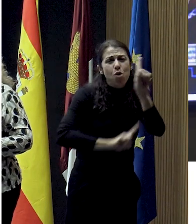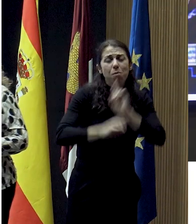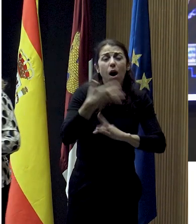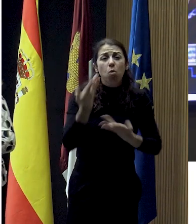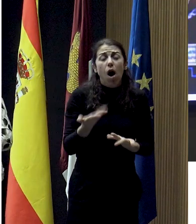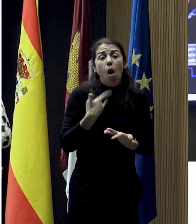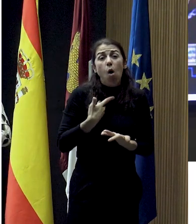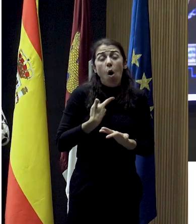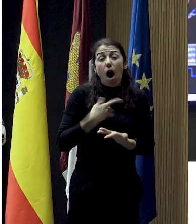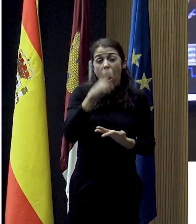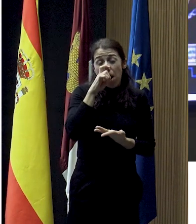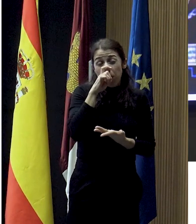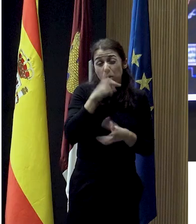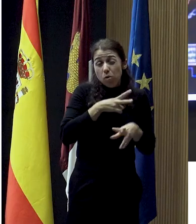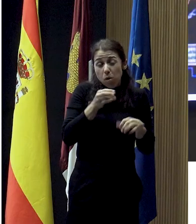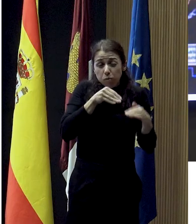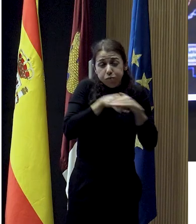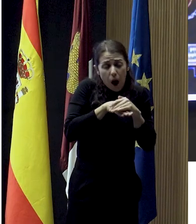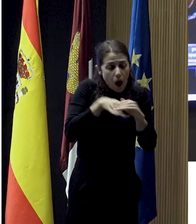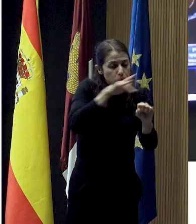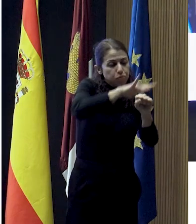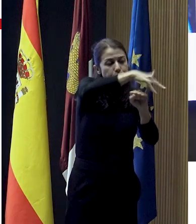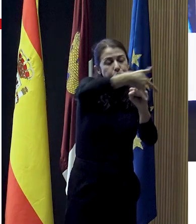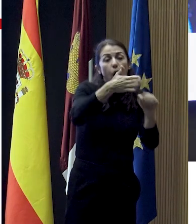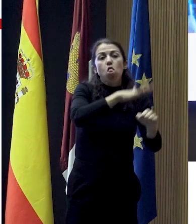el recuerdo que acabamos de almacenar nuevo, ¿vale?